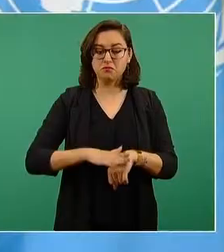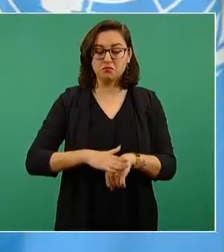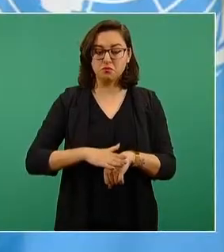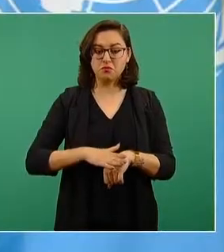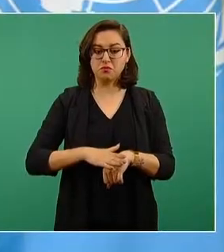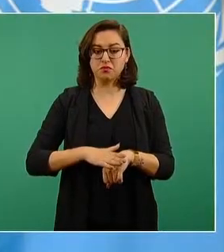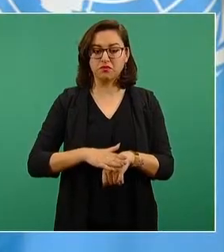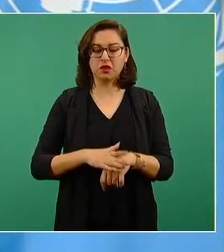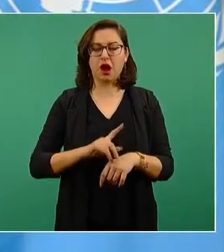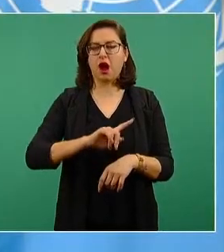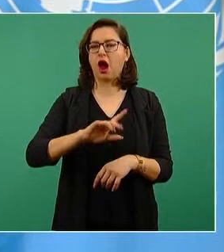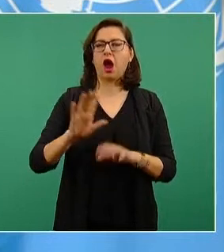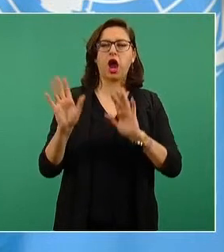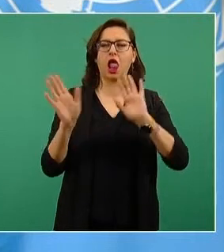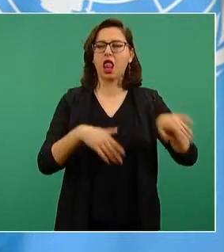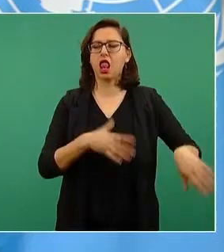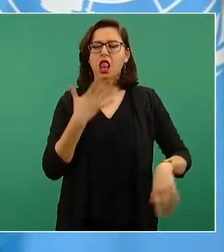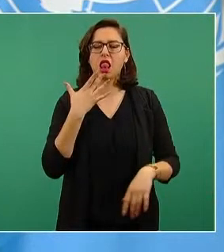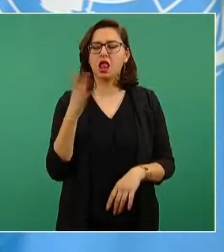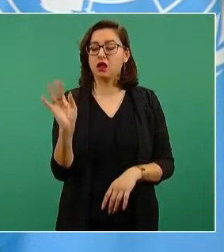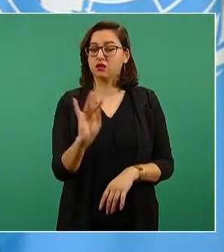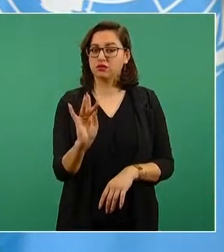no se soslaye,